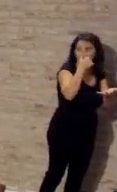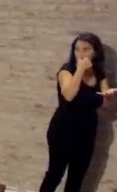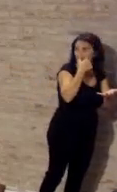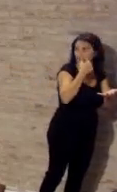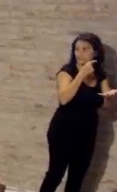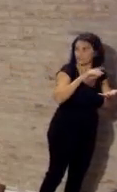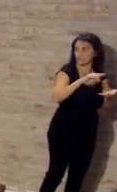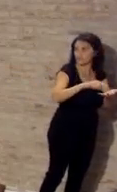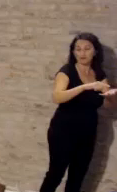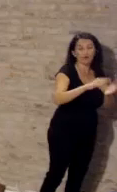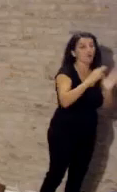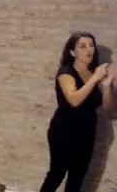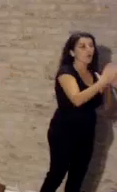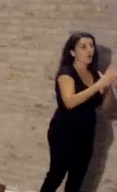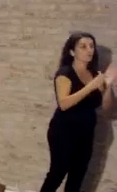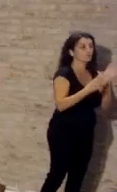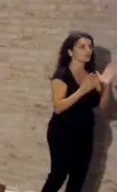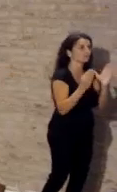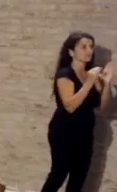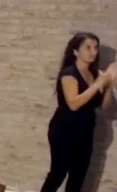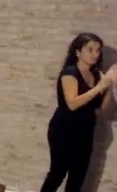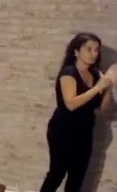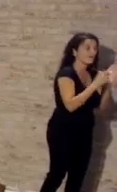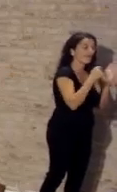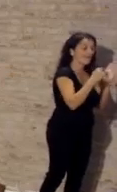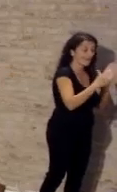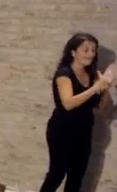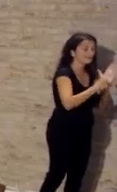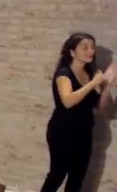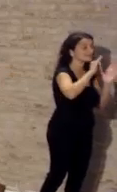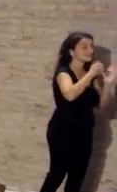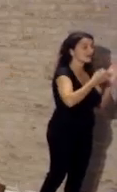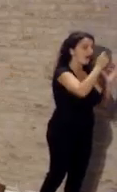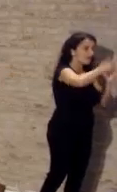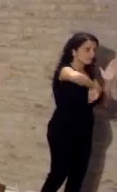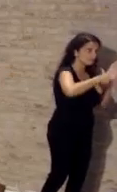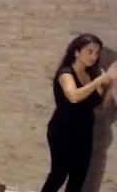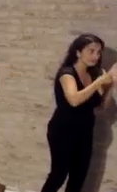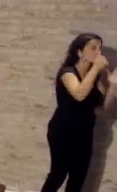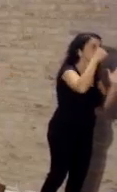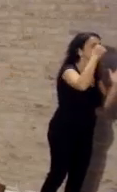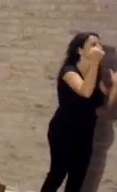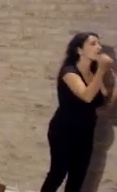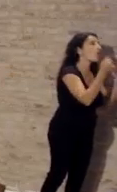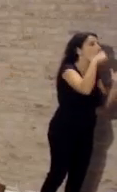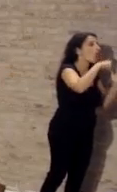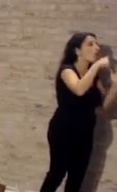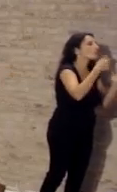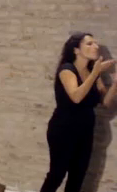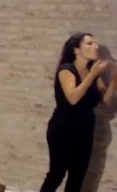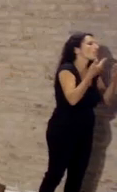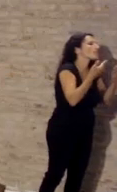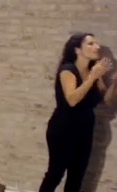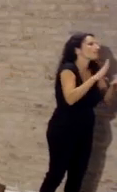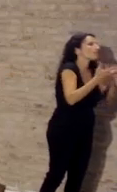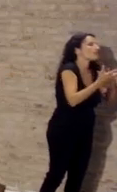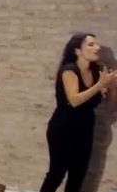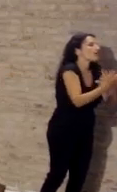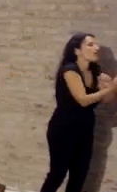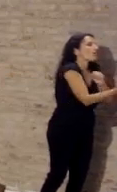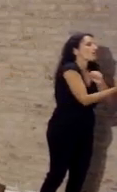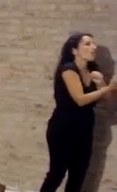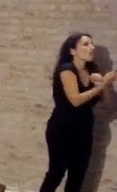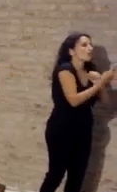eh suscrito una convención haber sido parte de esa de esa convención hoy nos permite hablar de otra